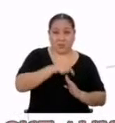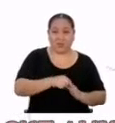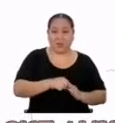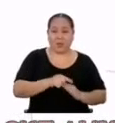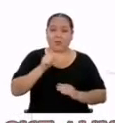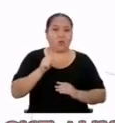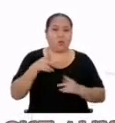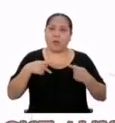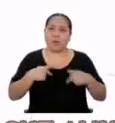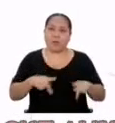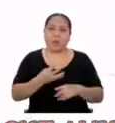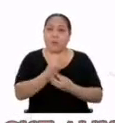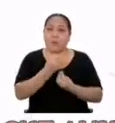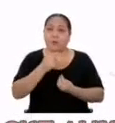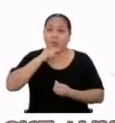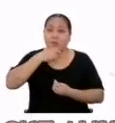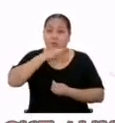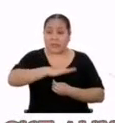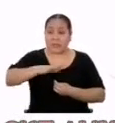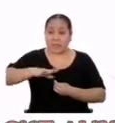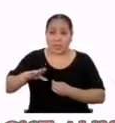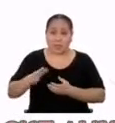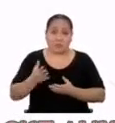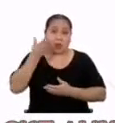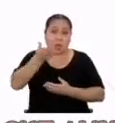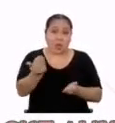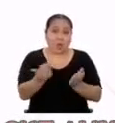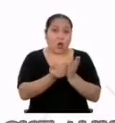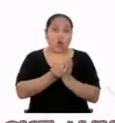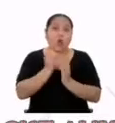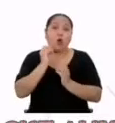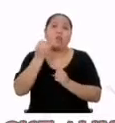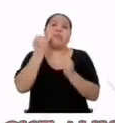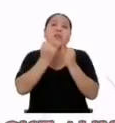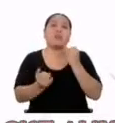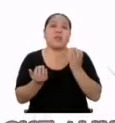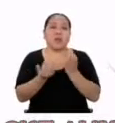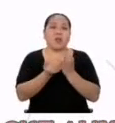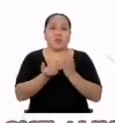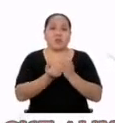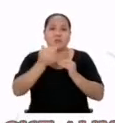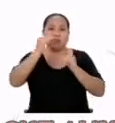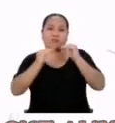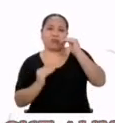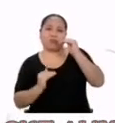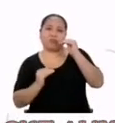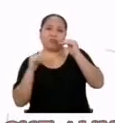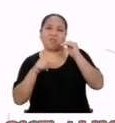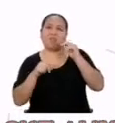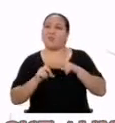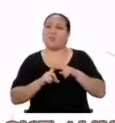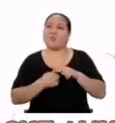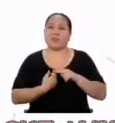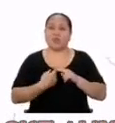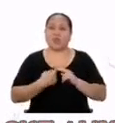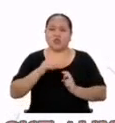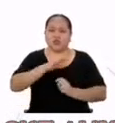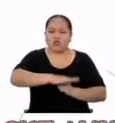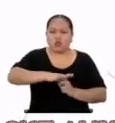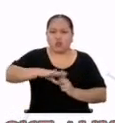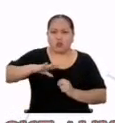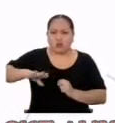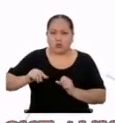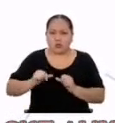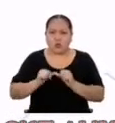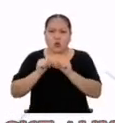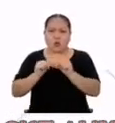a la escuela o terminarla. Estas disparidades en educación comienzan en la primera infancia y se perpetúan